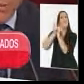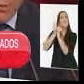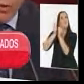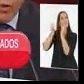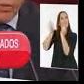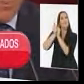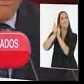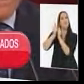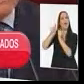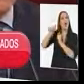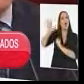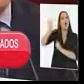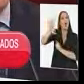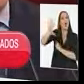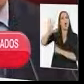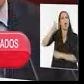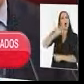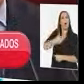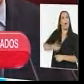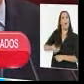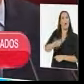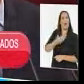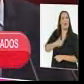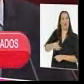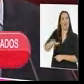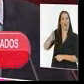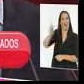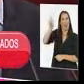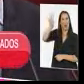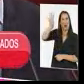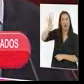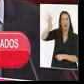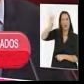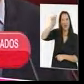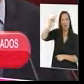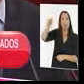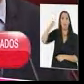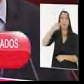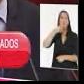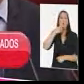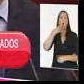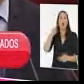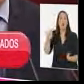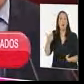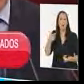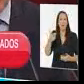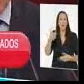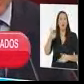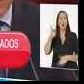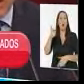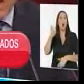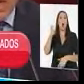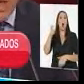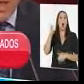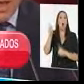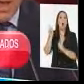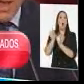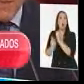¿no? Digamos, acuérdense del kirchnerismo, política energética, inflación, lo que no reconocían. Te